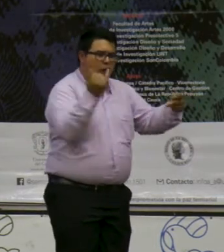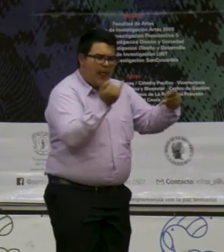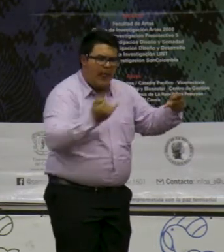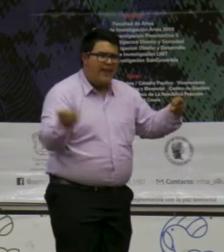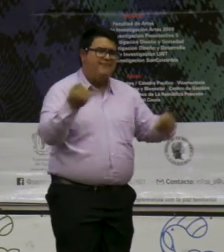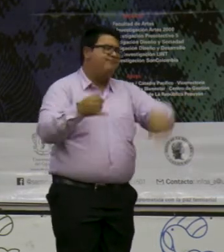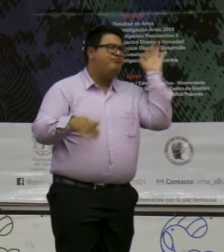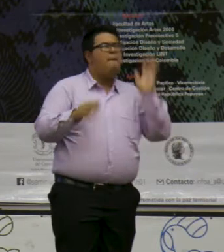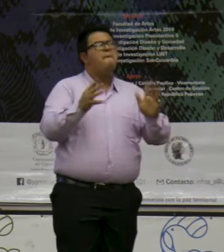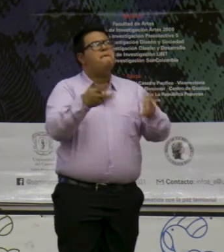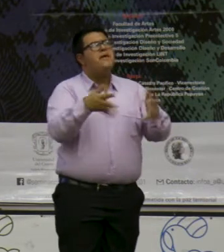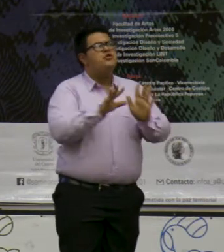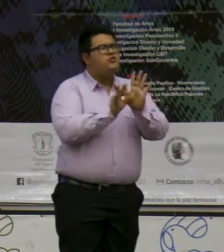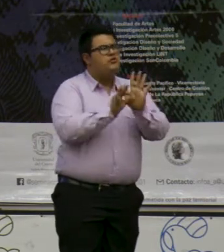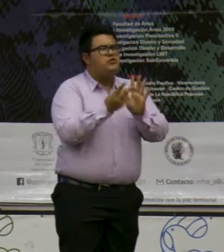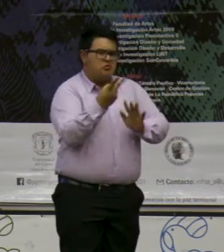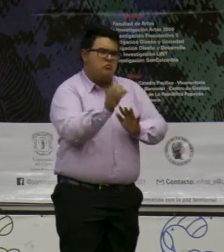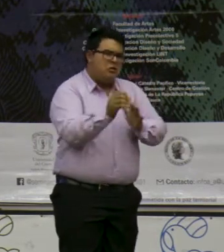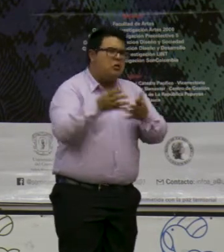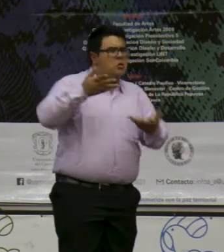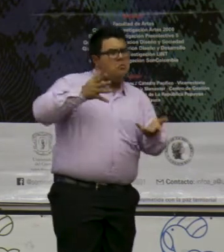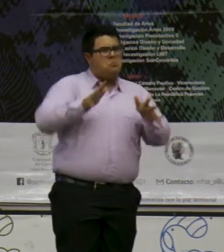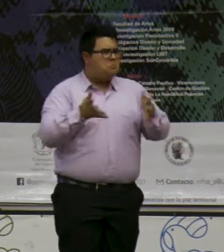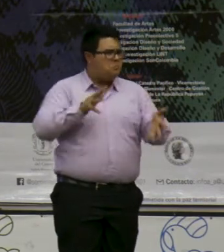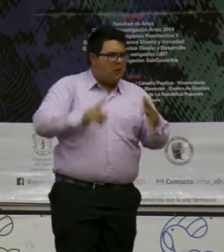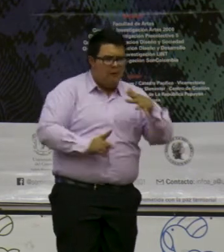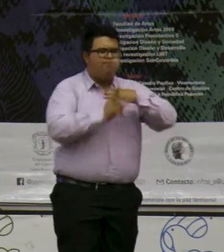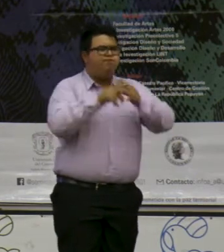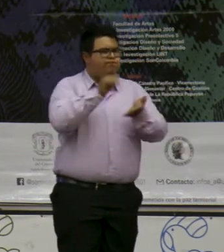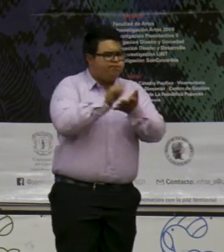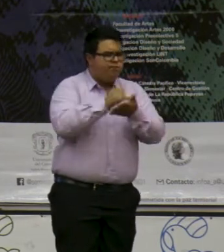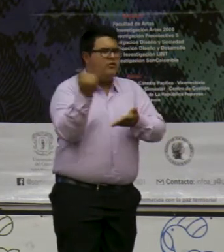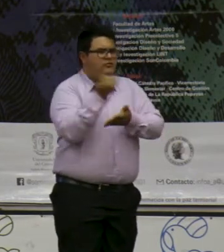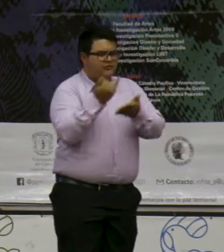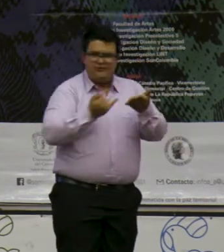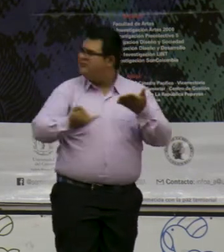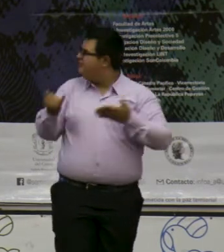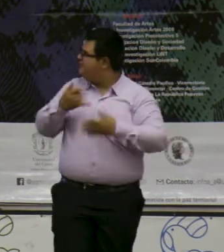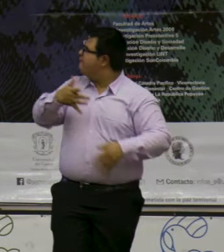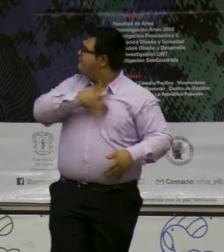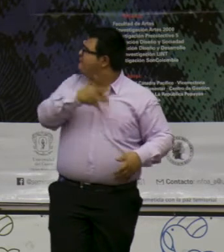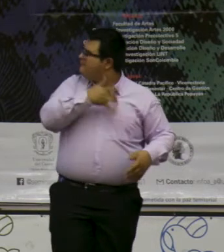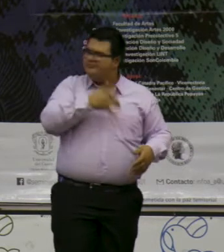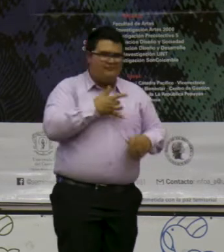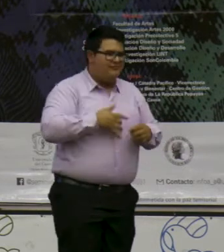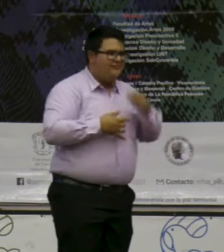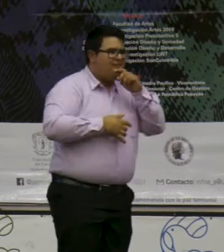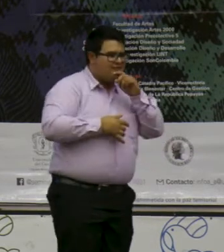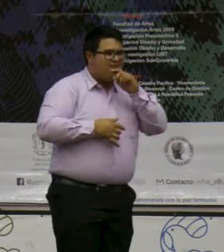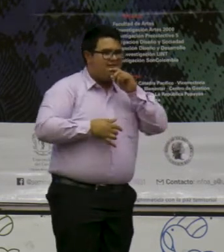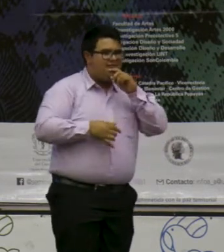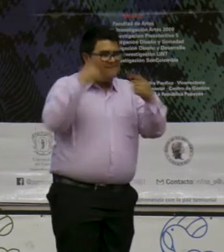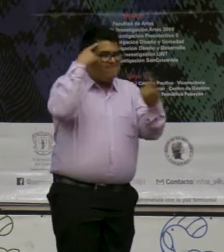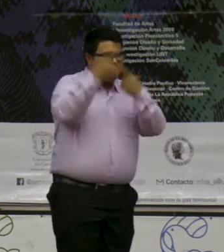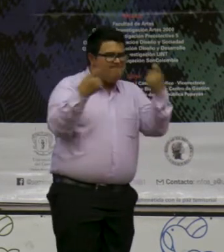hasta inicios del siglo XX sea el tipo de imagen, lo hablábamos con los chicos del taller de cartografía ayer, que cerramos un